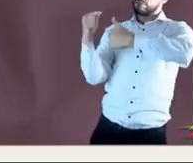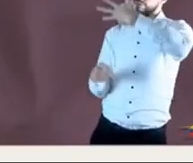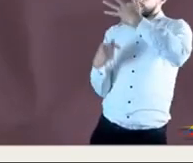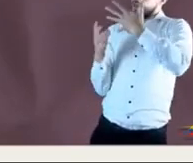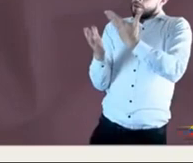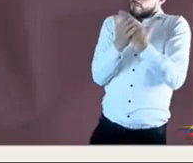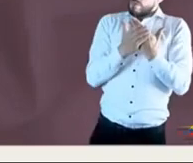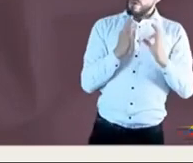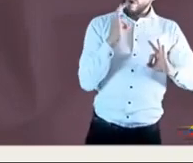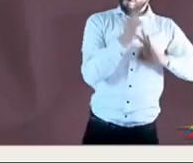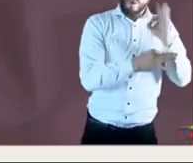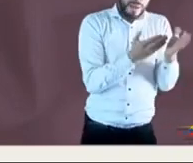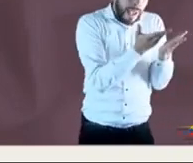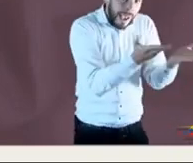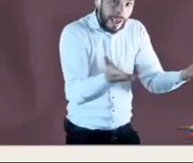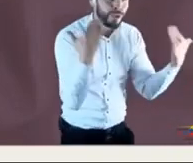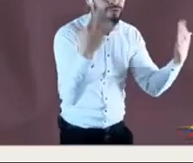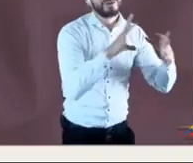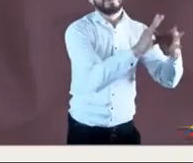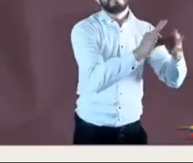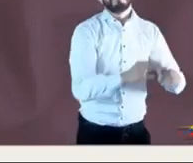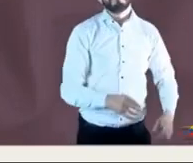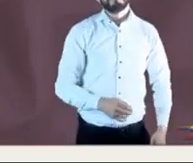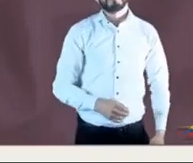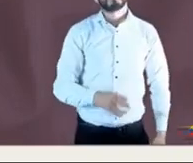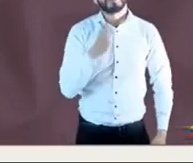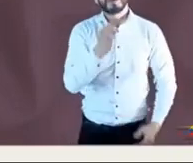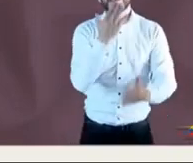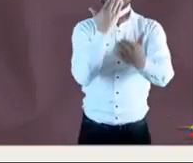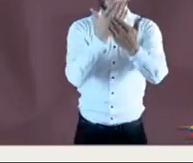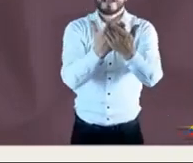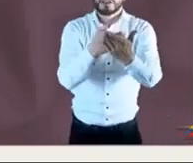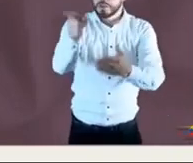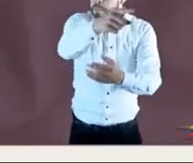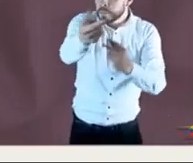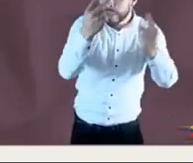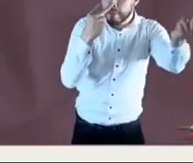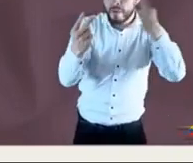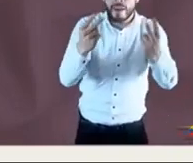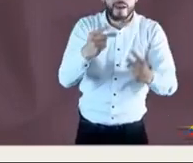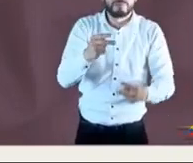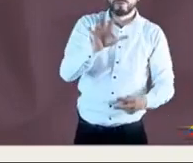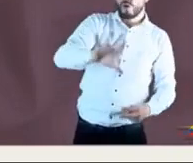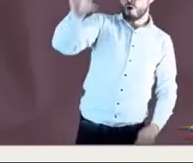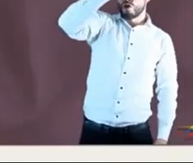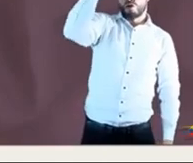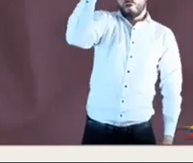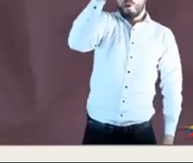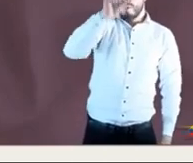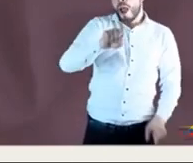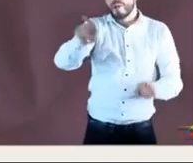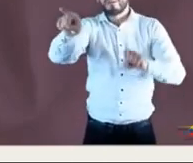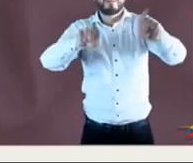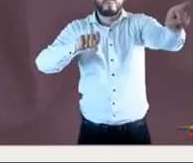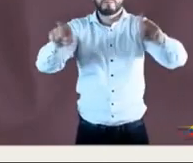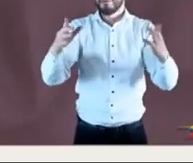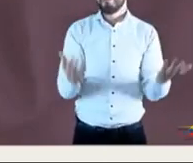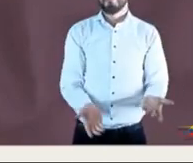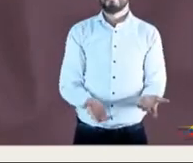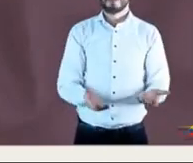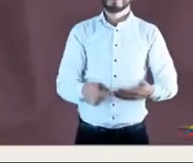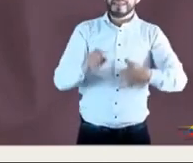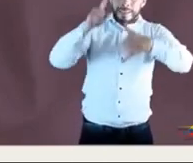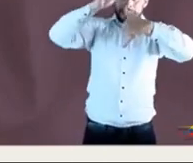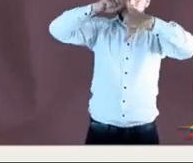y confianza en ellas y en ellos, desde donde se encuentren, en cualquier lugar del territorio nacional, desde La Guajira hasta las